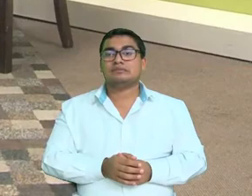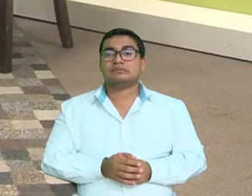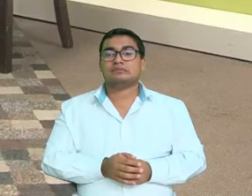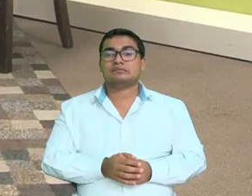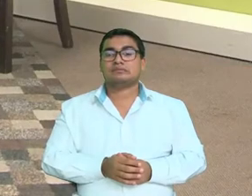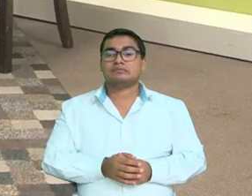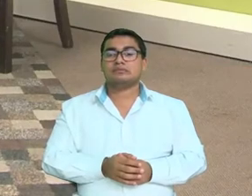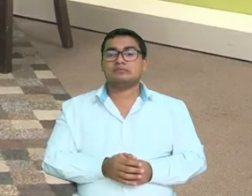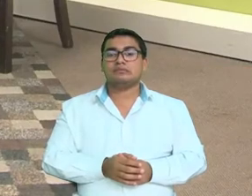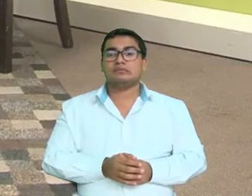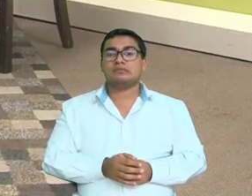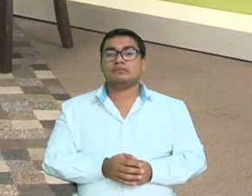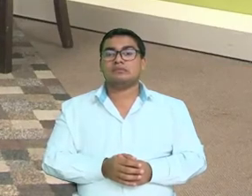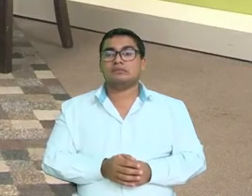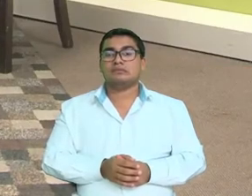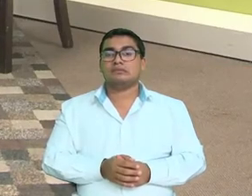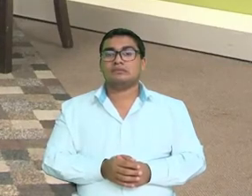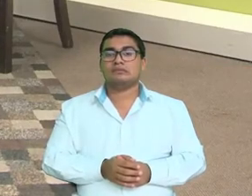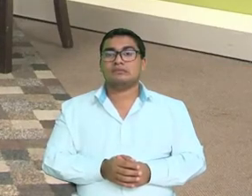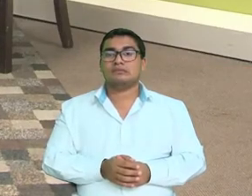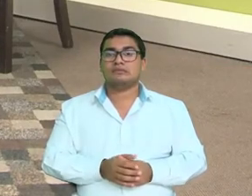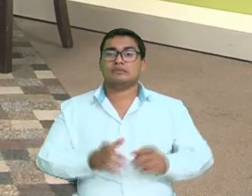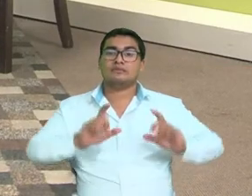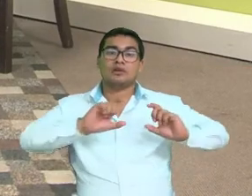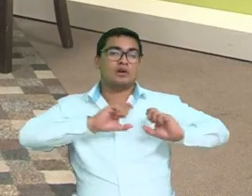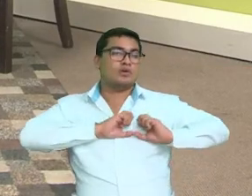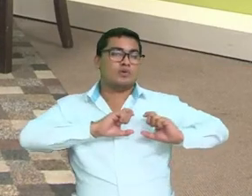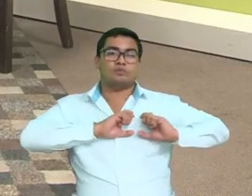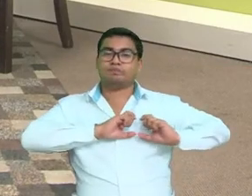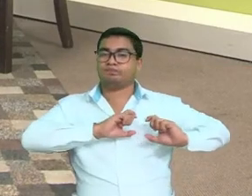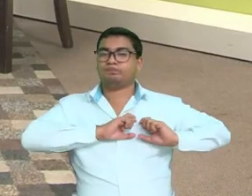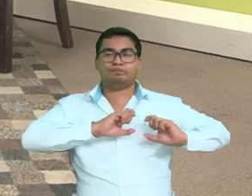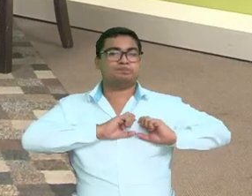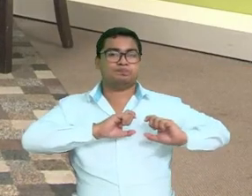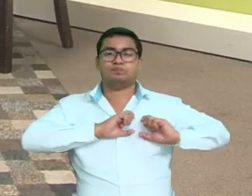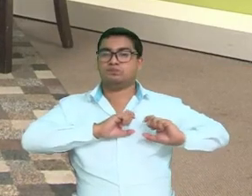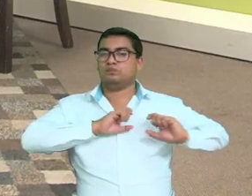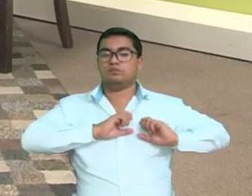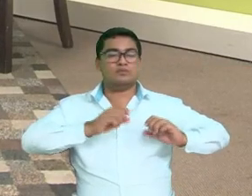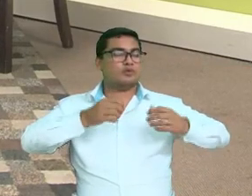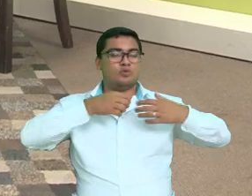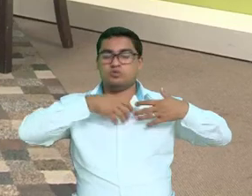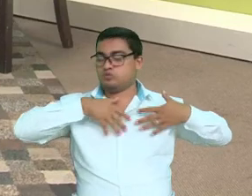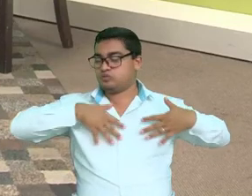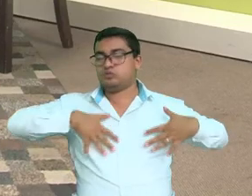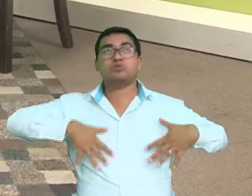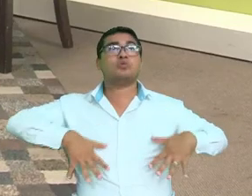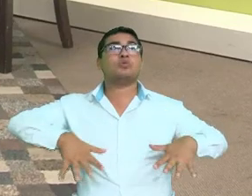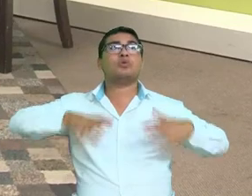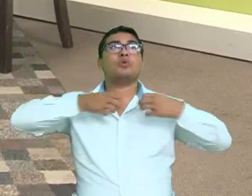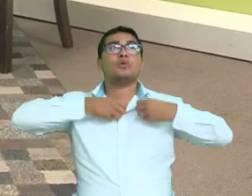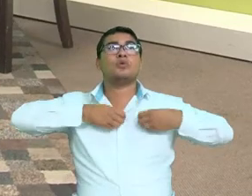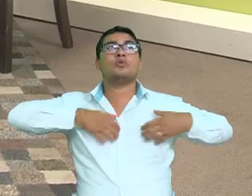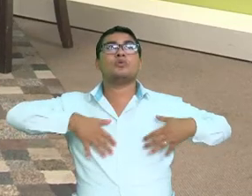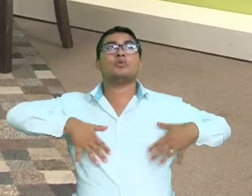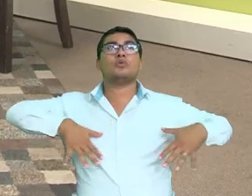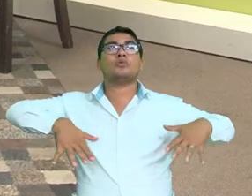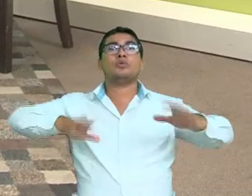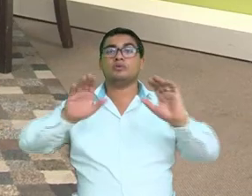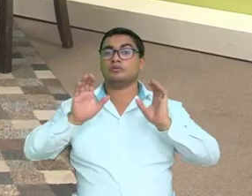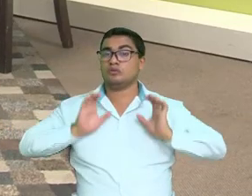estaba comentando, el corazón es una bomba que desplaza volumen, ¿no? Que genera presión. Generalmente el